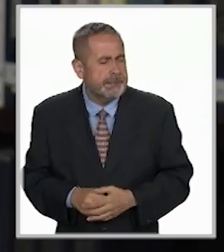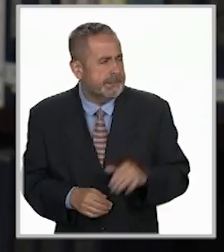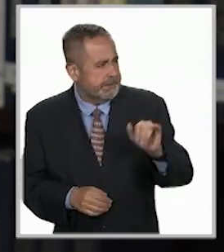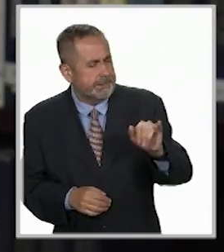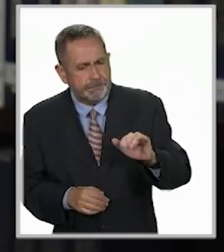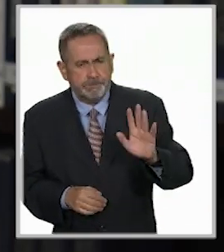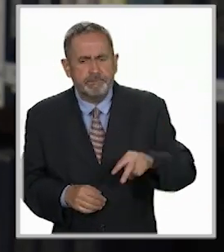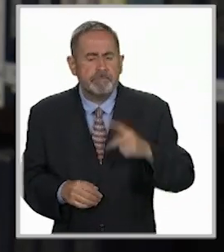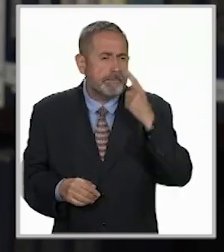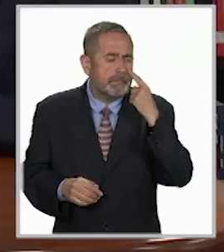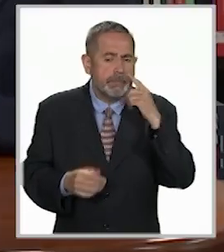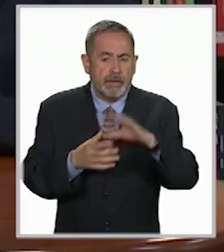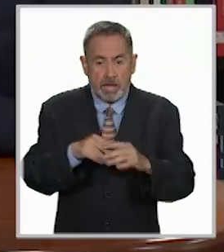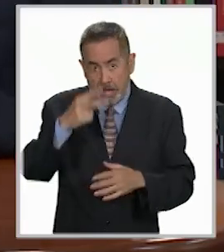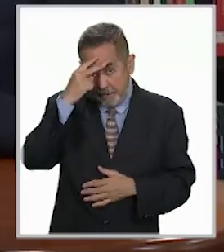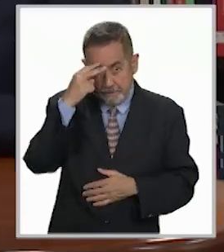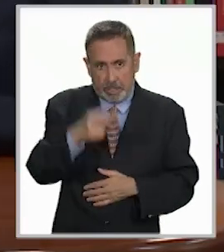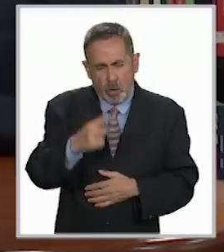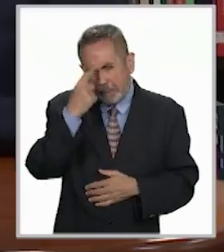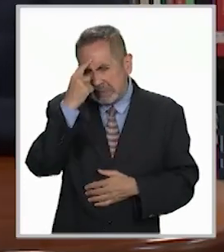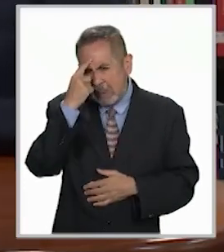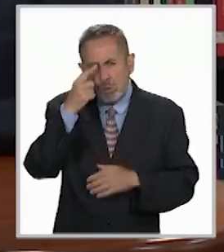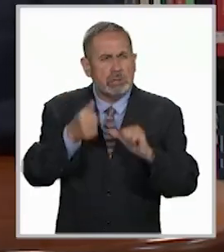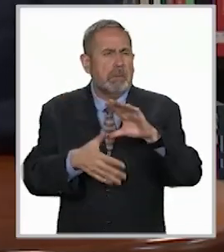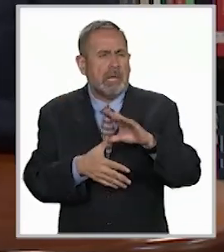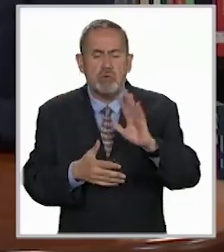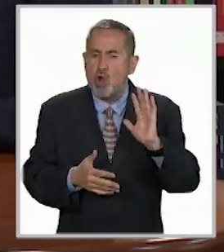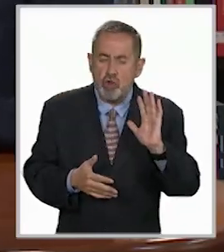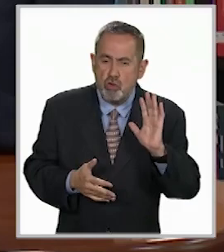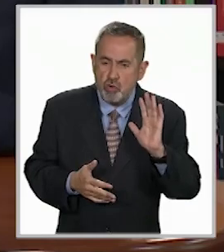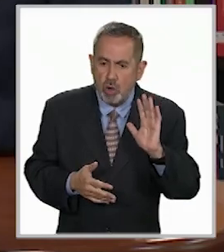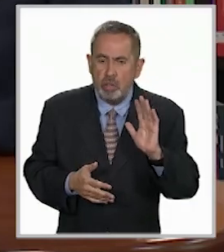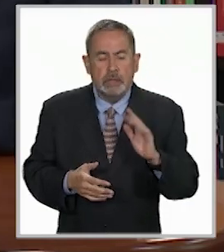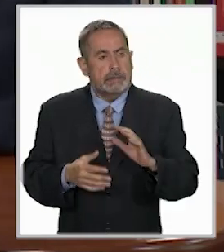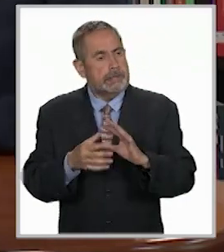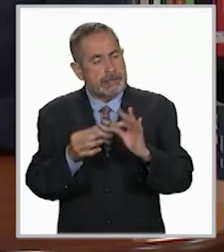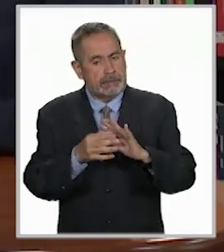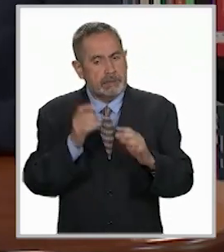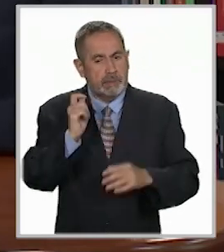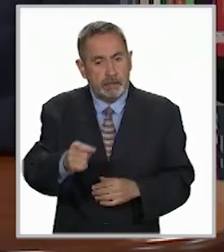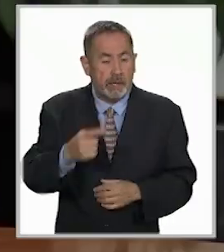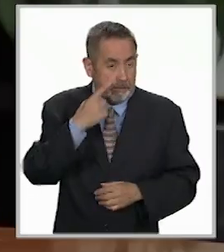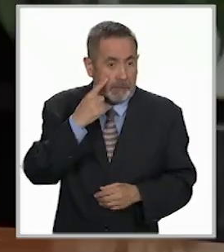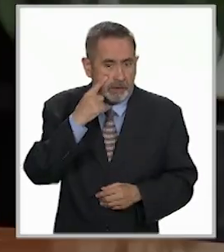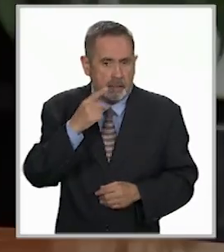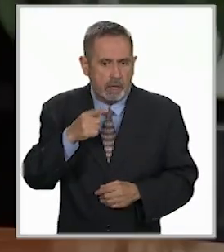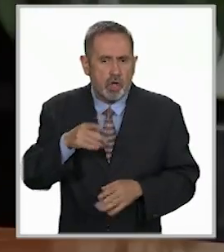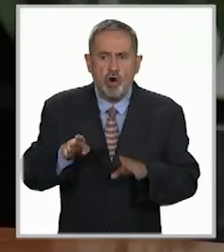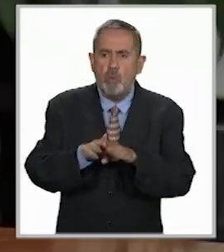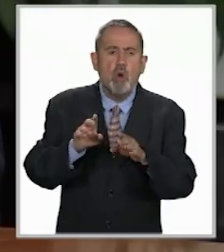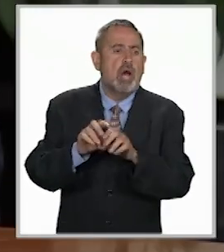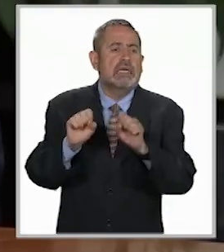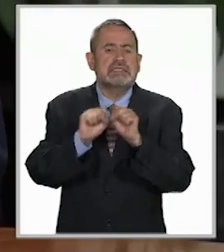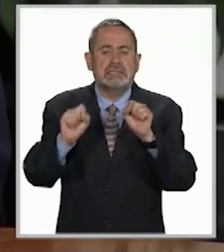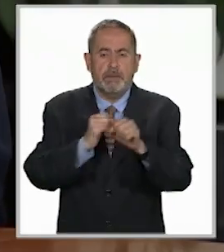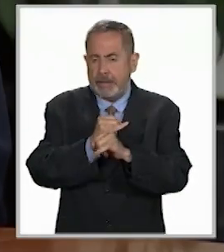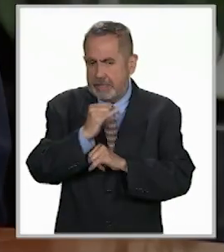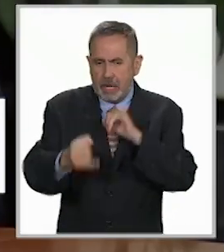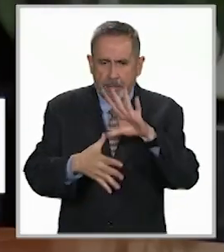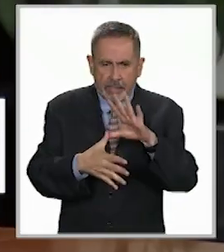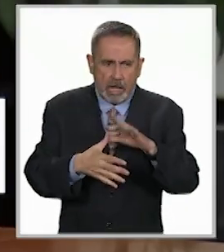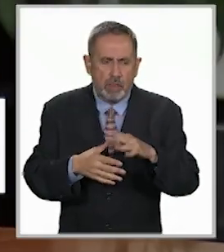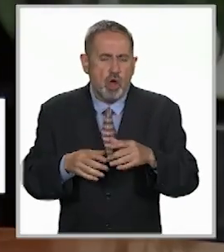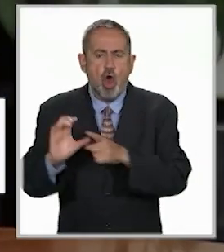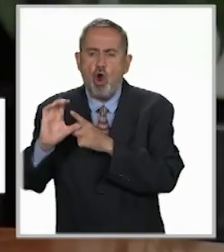Sí. Cierto, sobre todo en México, ¿no? Y esto no es coincidencia, no es accidente. Claramente los órganos del